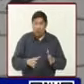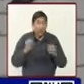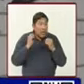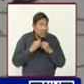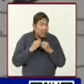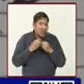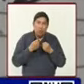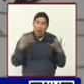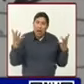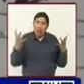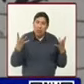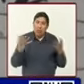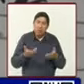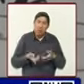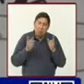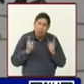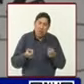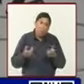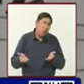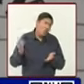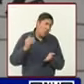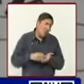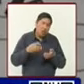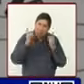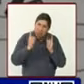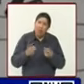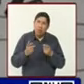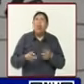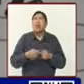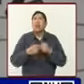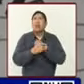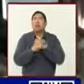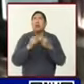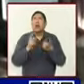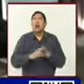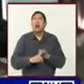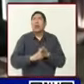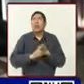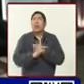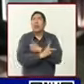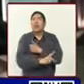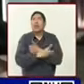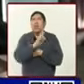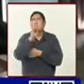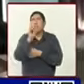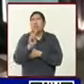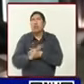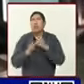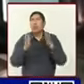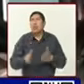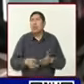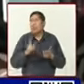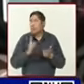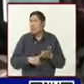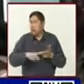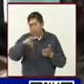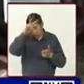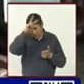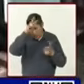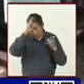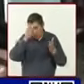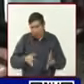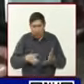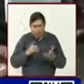aún, varios son reincidentes en delitos. Hay venezolanos, lo que tenemos en las calles, ¿no es cierto? Hay también